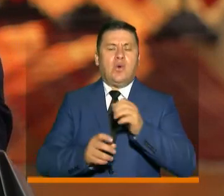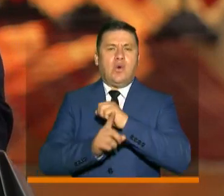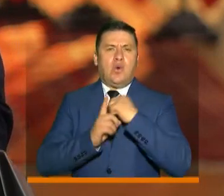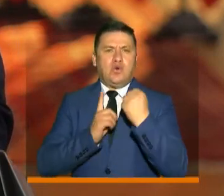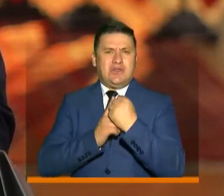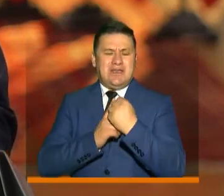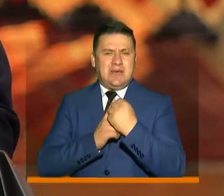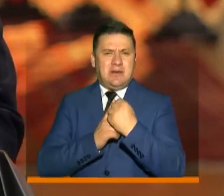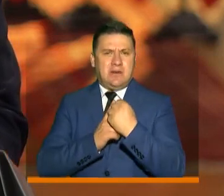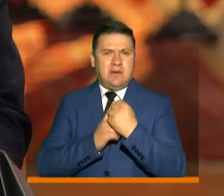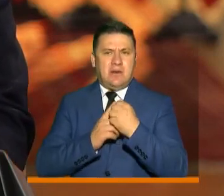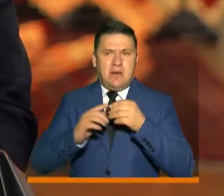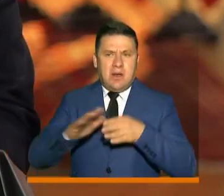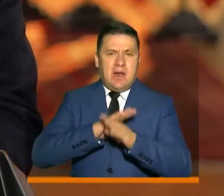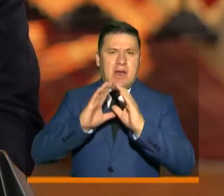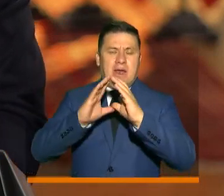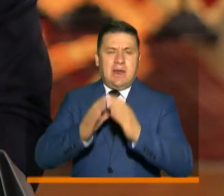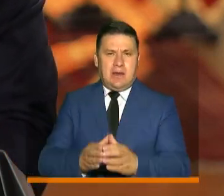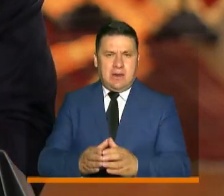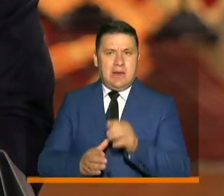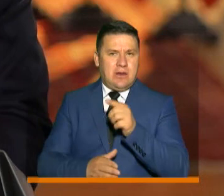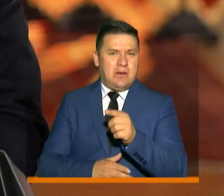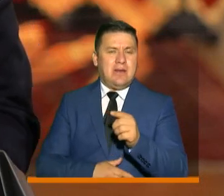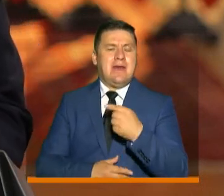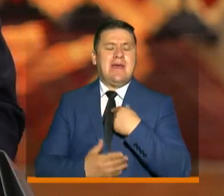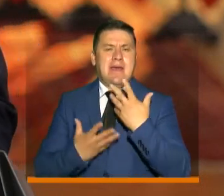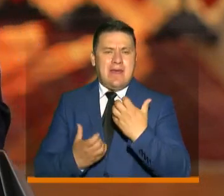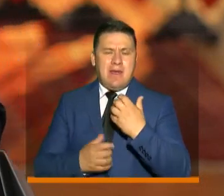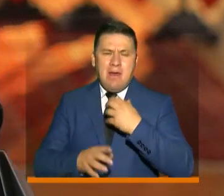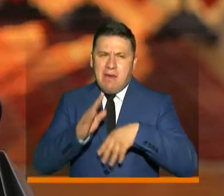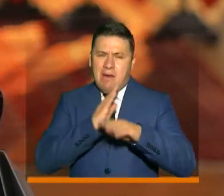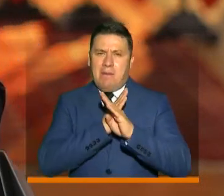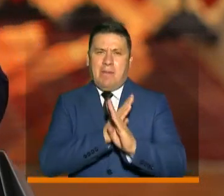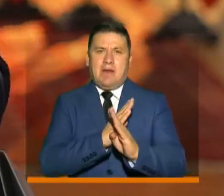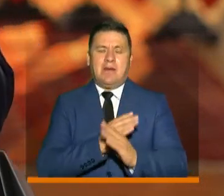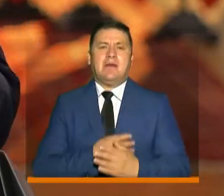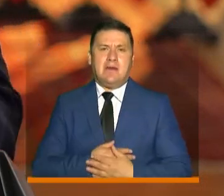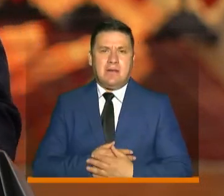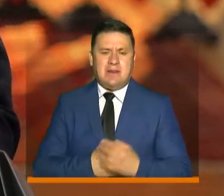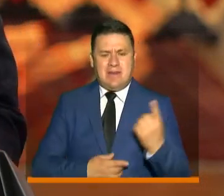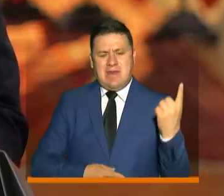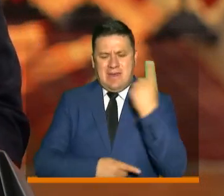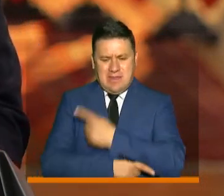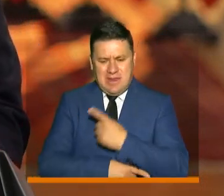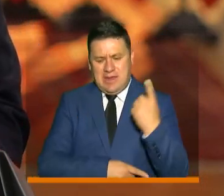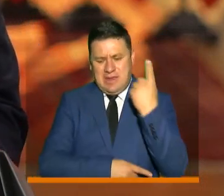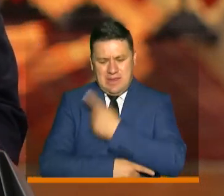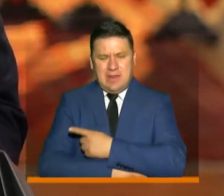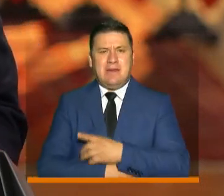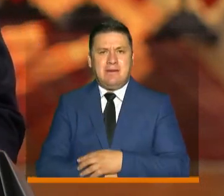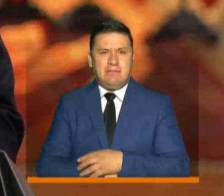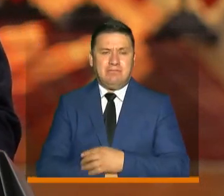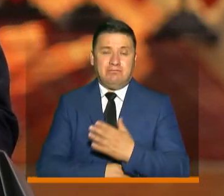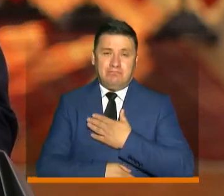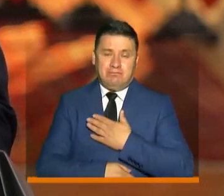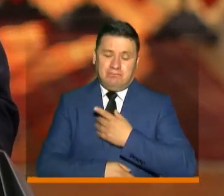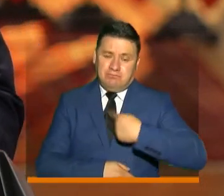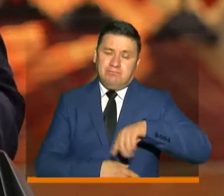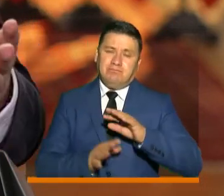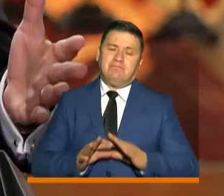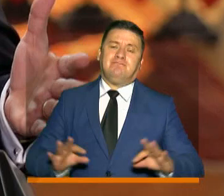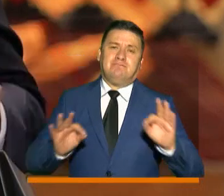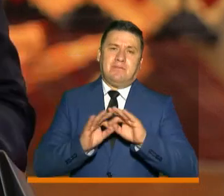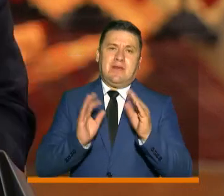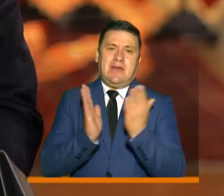a las aulas en la que todos tenemos que proteger día tras día y por eso para nosotros